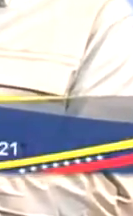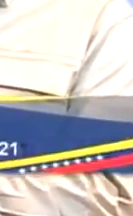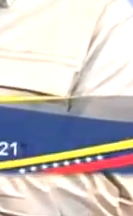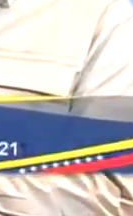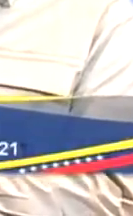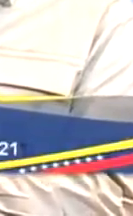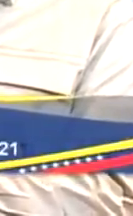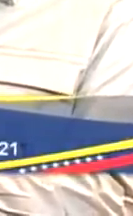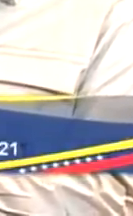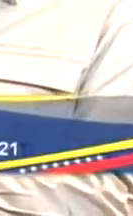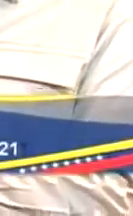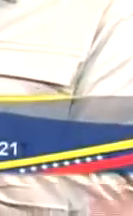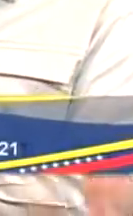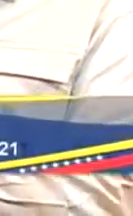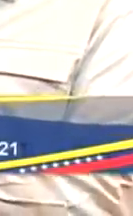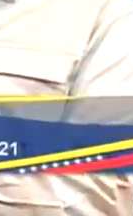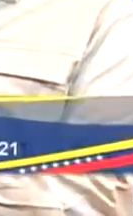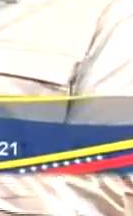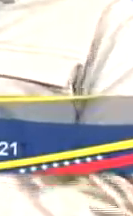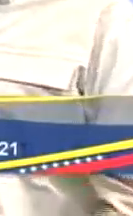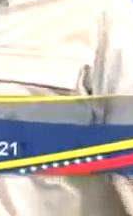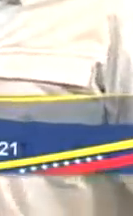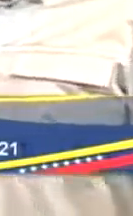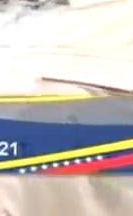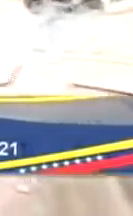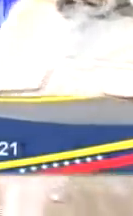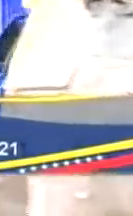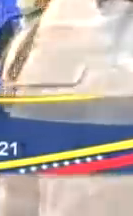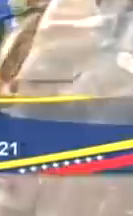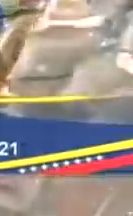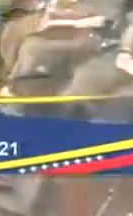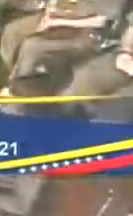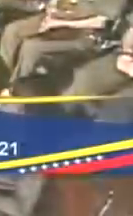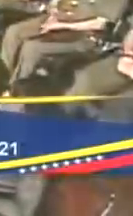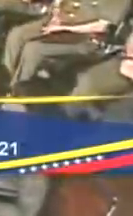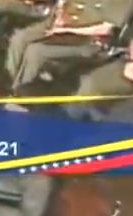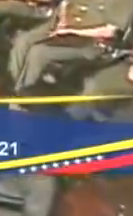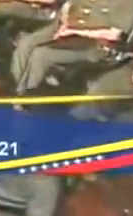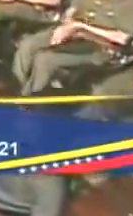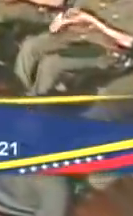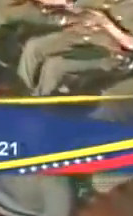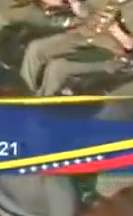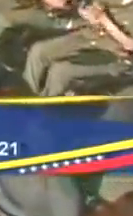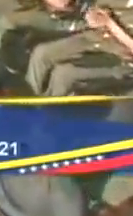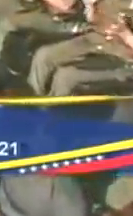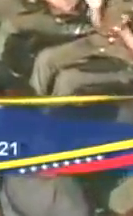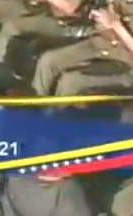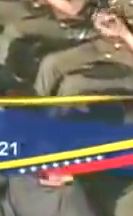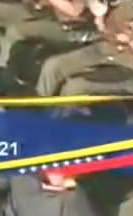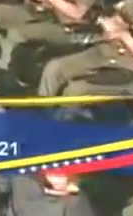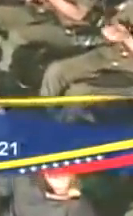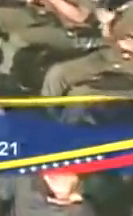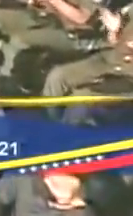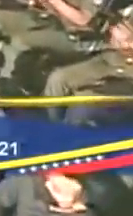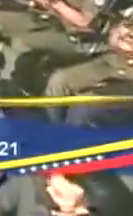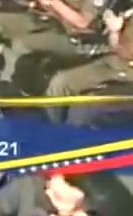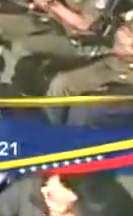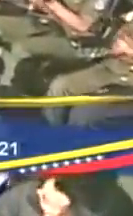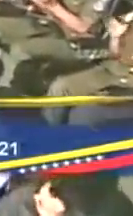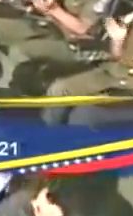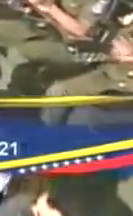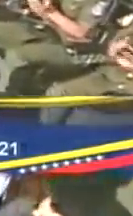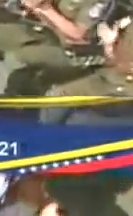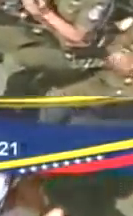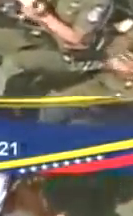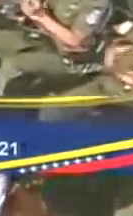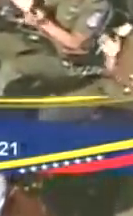Le entrega a esta hora la estatuilla que representa una figura emblemática sugerente de la Unión del Poder Popular y se inspira en la fórmula matemática de la energía de